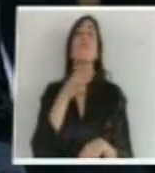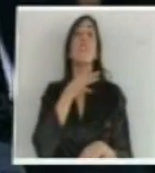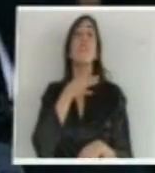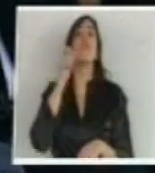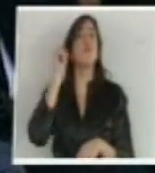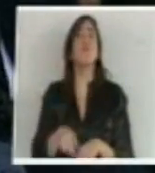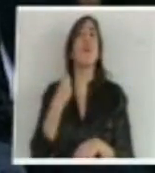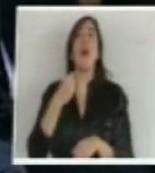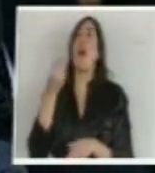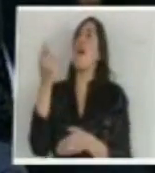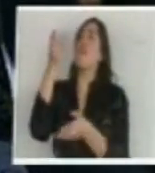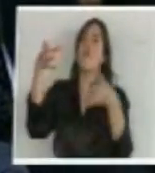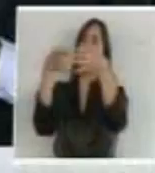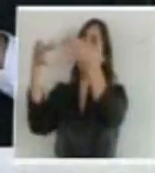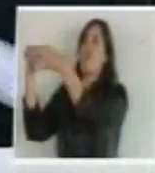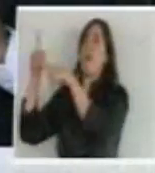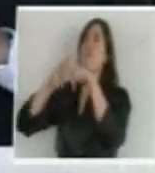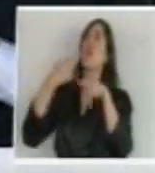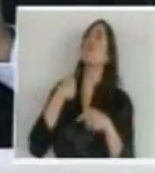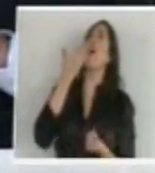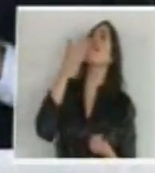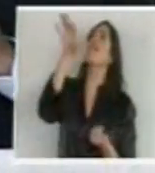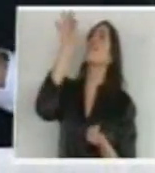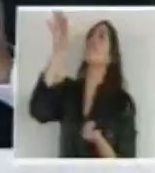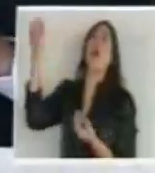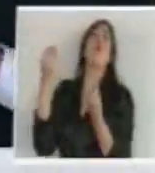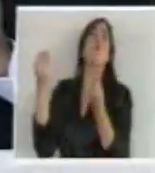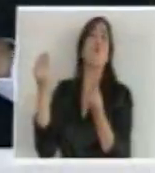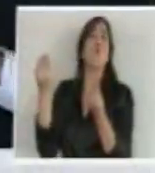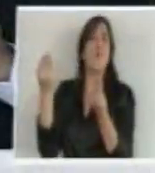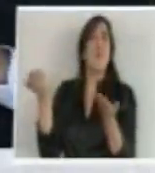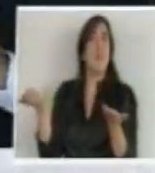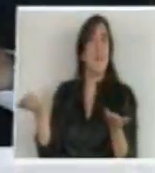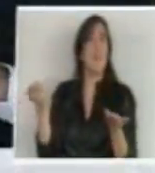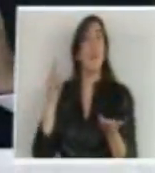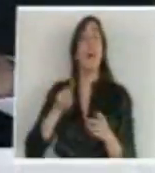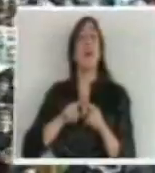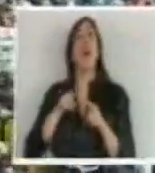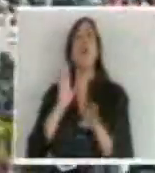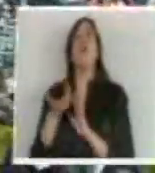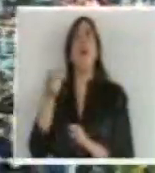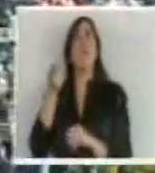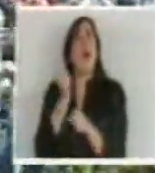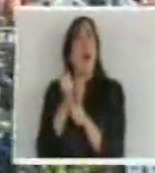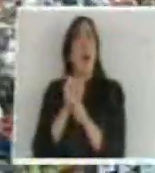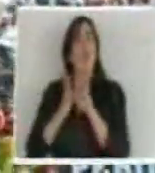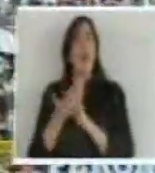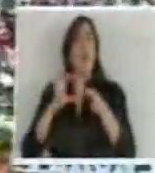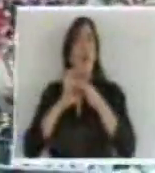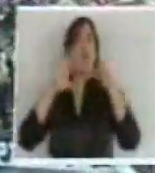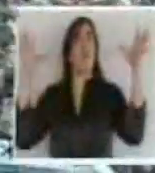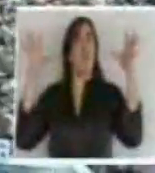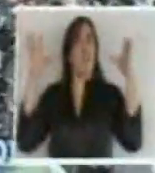candidatos de los partidos políticos que más les gusten. En un ejercicio de democracia interna,